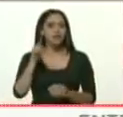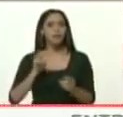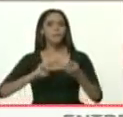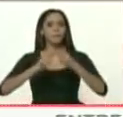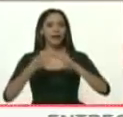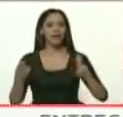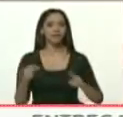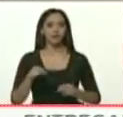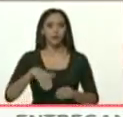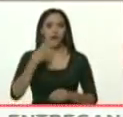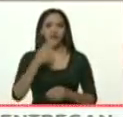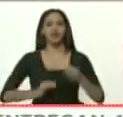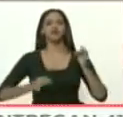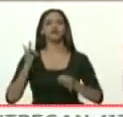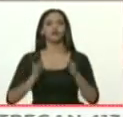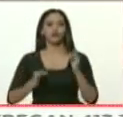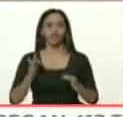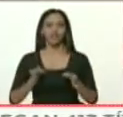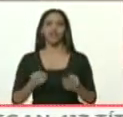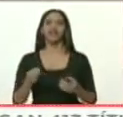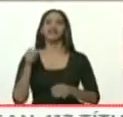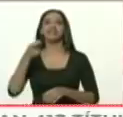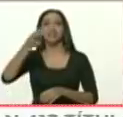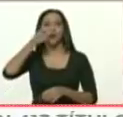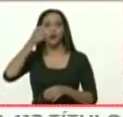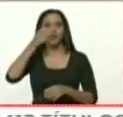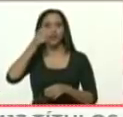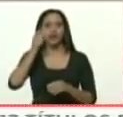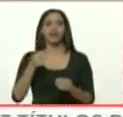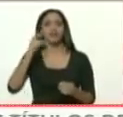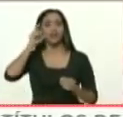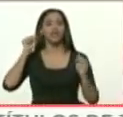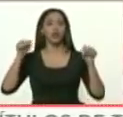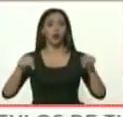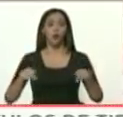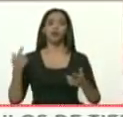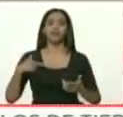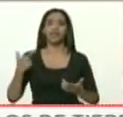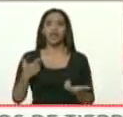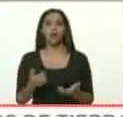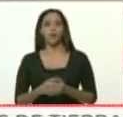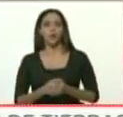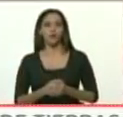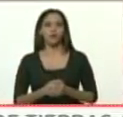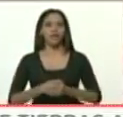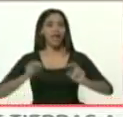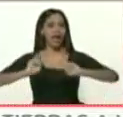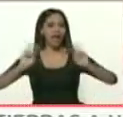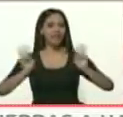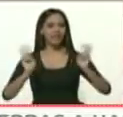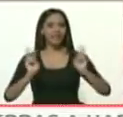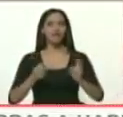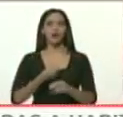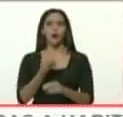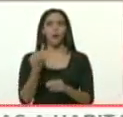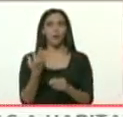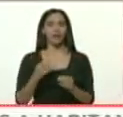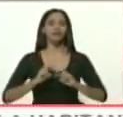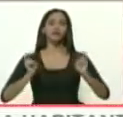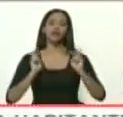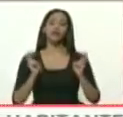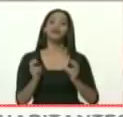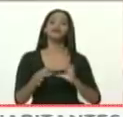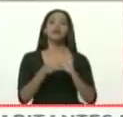haber justicia y debe haber seguridad. Por eso, el día de hoy queremos tocar este tema o varios temas relacionados con el